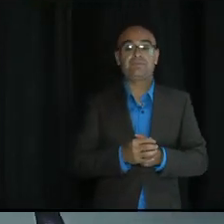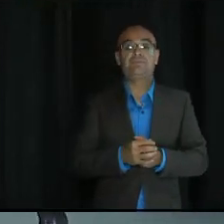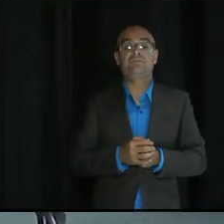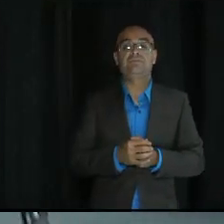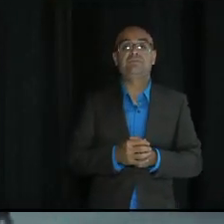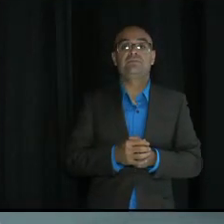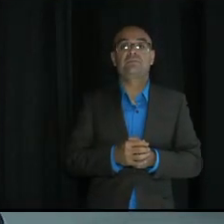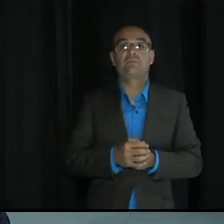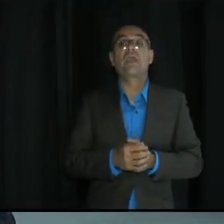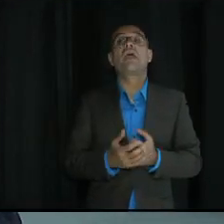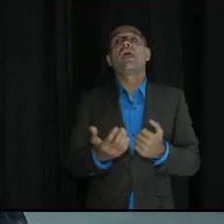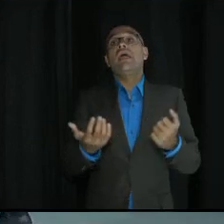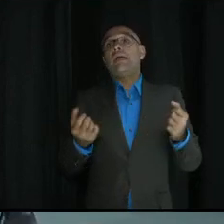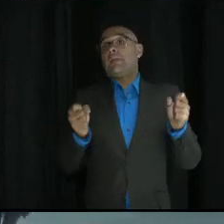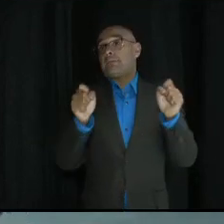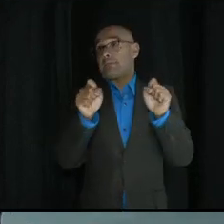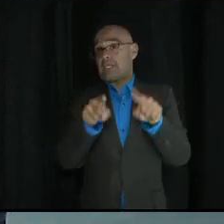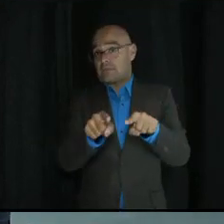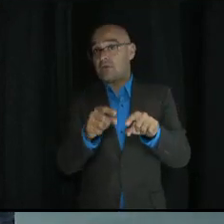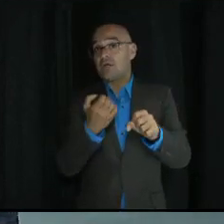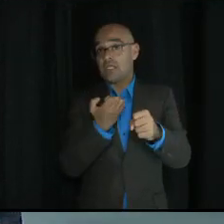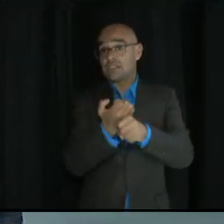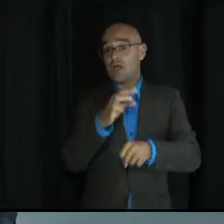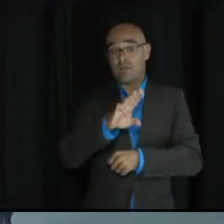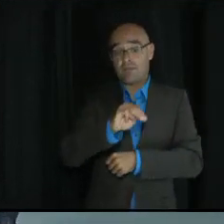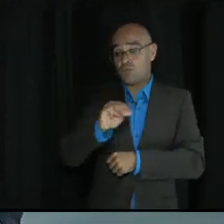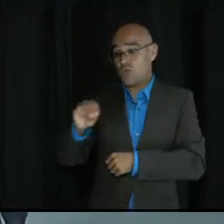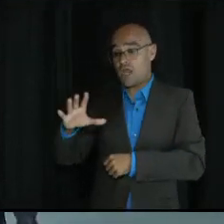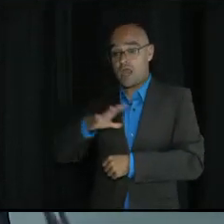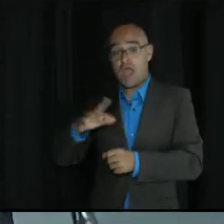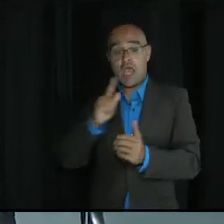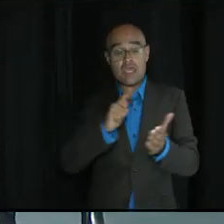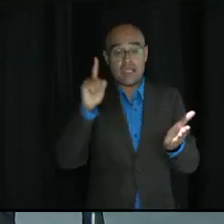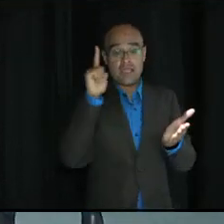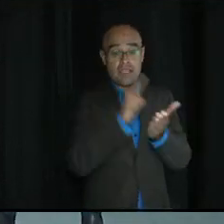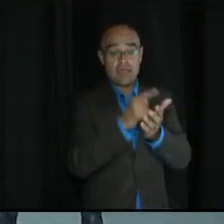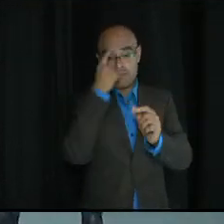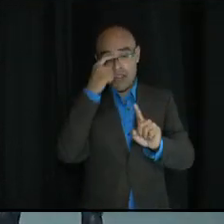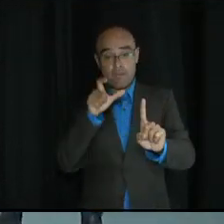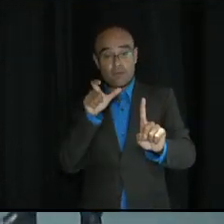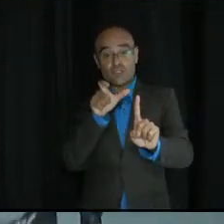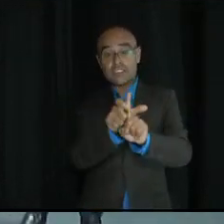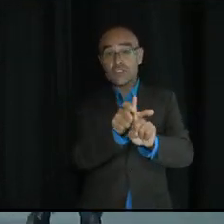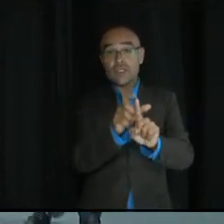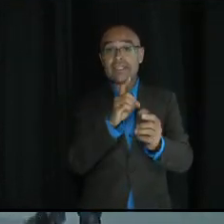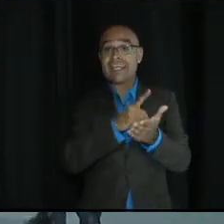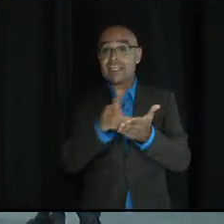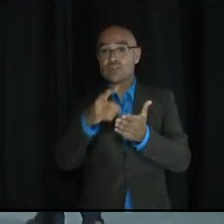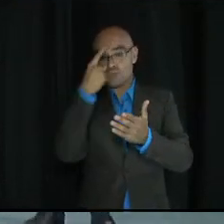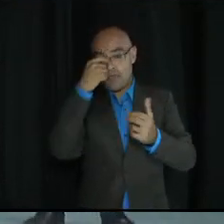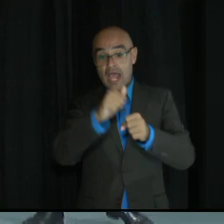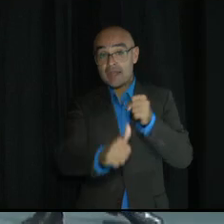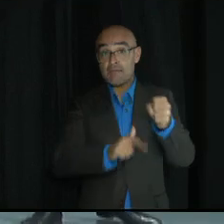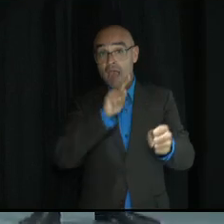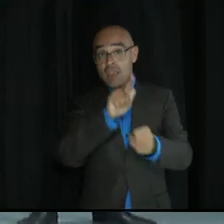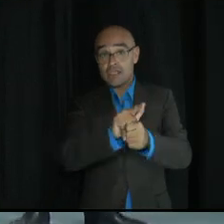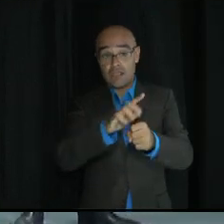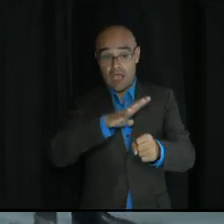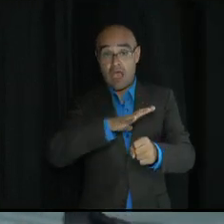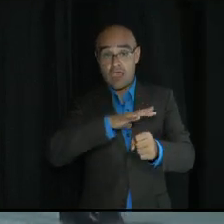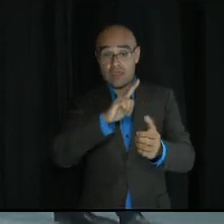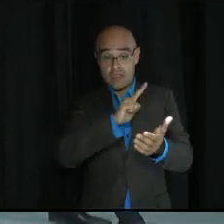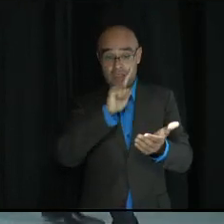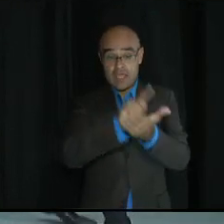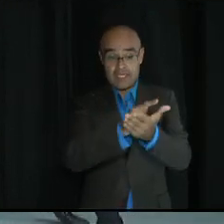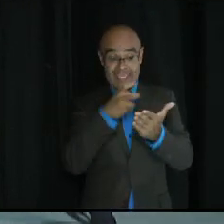en el estado de Michoacán, existe la Ley de Protección y Derechos de los Animales y precisamente esa